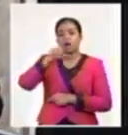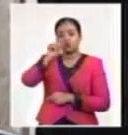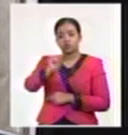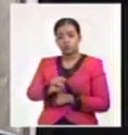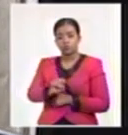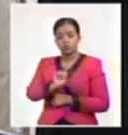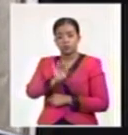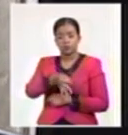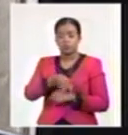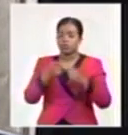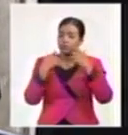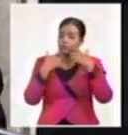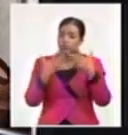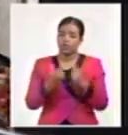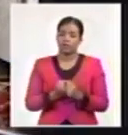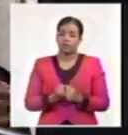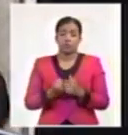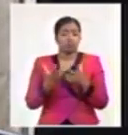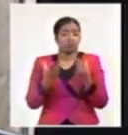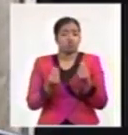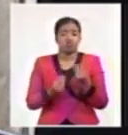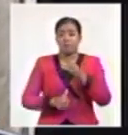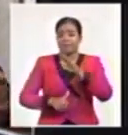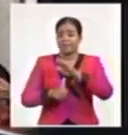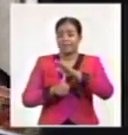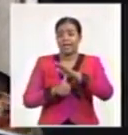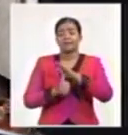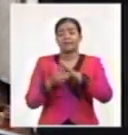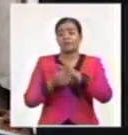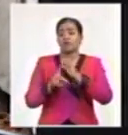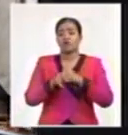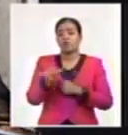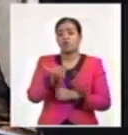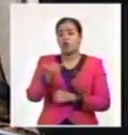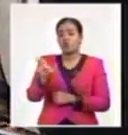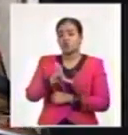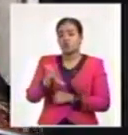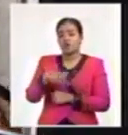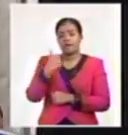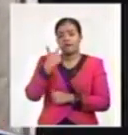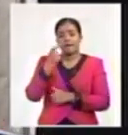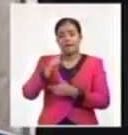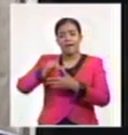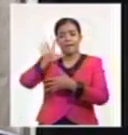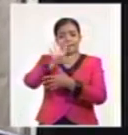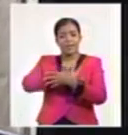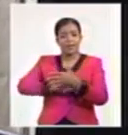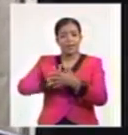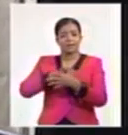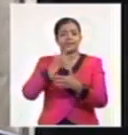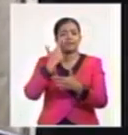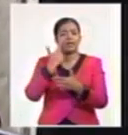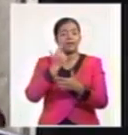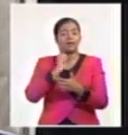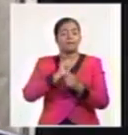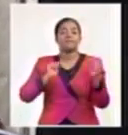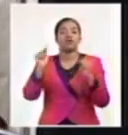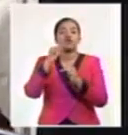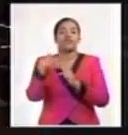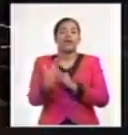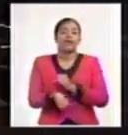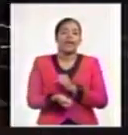muchos presidentes de derecha que pasaron durante los últimos tiempos por América Latina, obviamente, tuvieron como prioridad liquidar